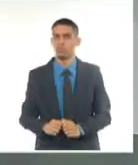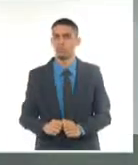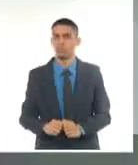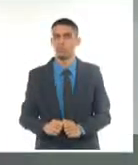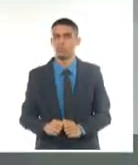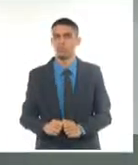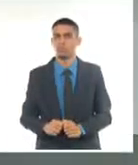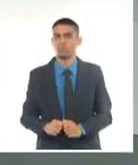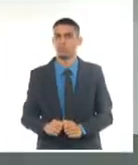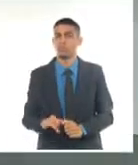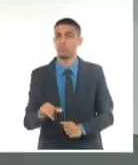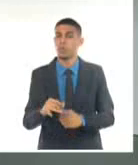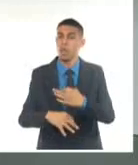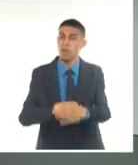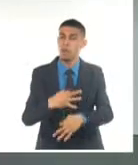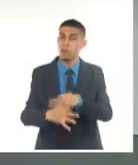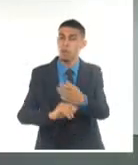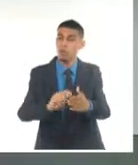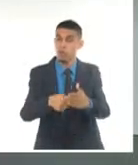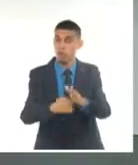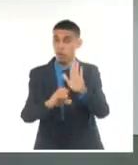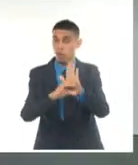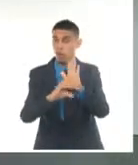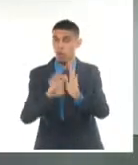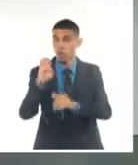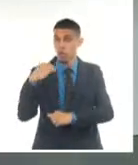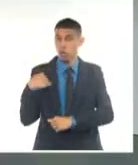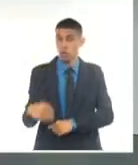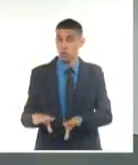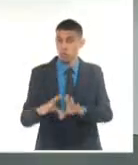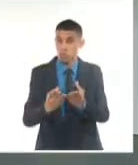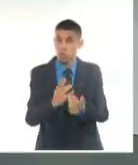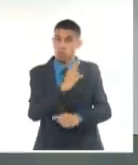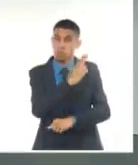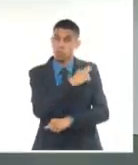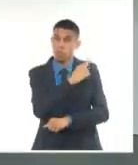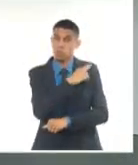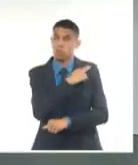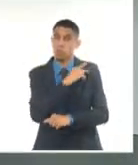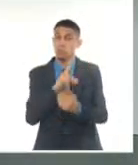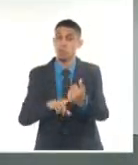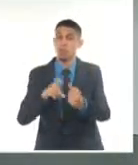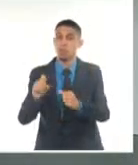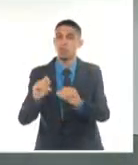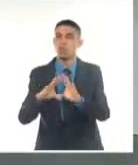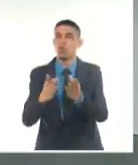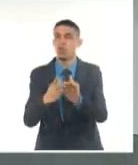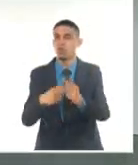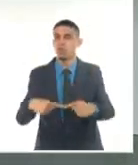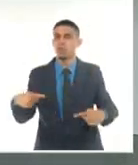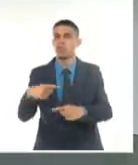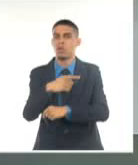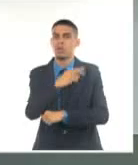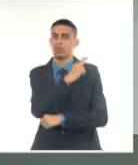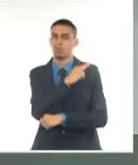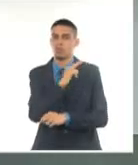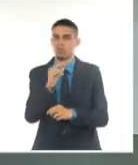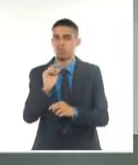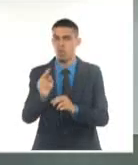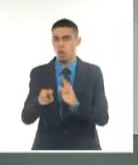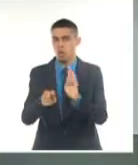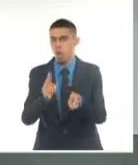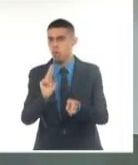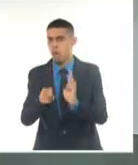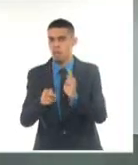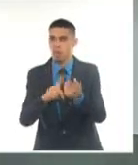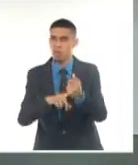Nacimiento, señaló que la firma del Código de Ética de los Cuadros por los principales dirigentes de la organización sindical expresa